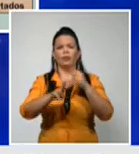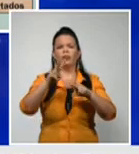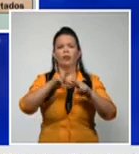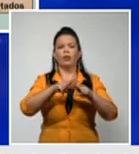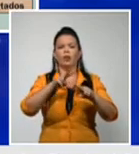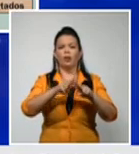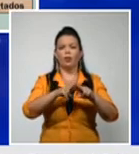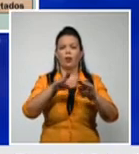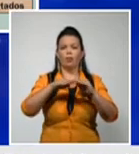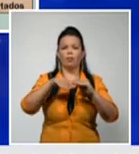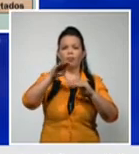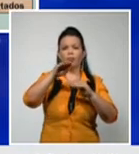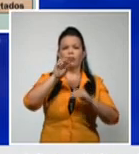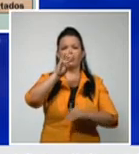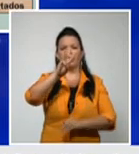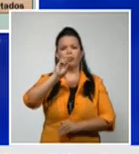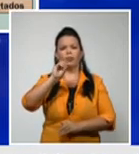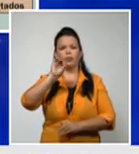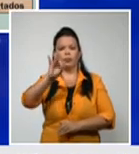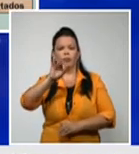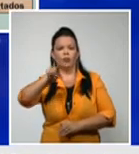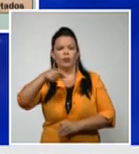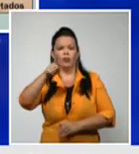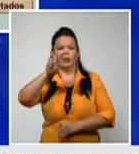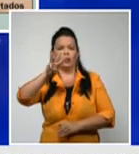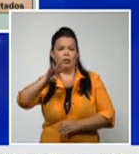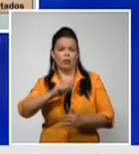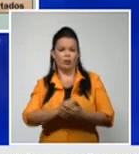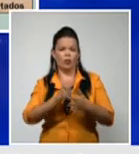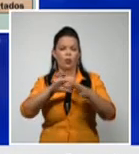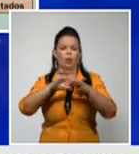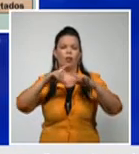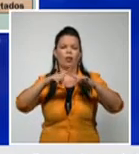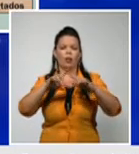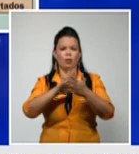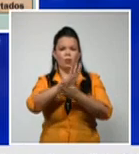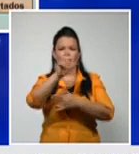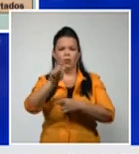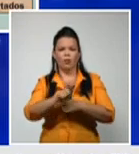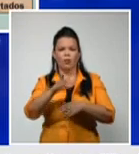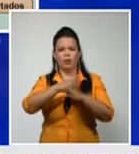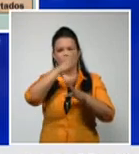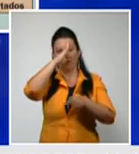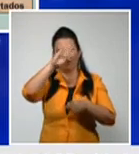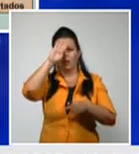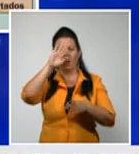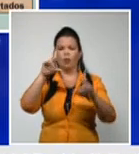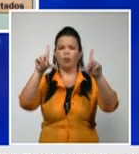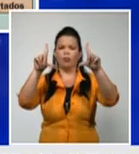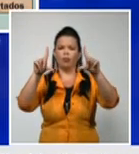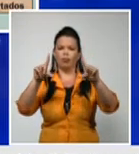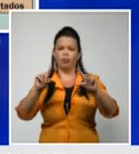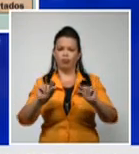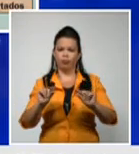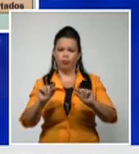313,7, Guantánamo y Mayabeque y Santiago disminuyen,